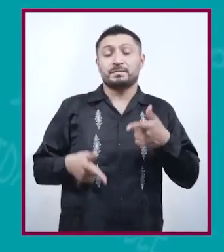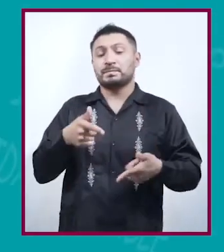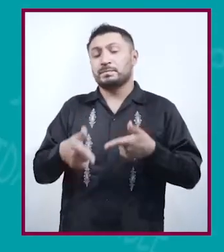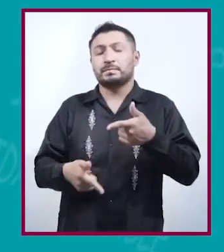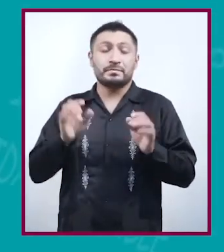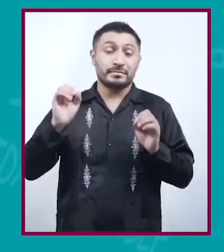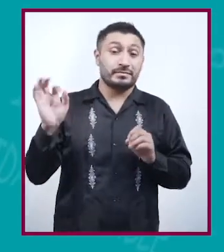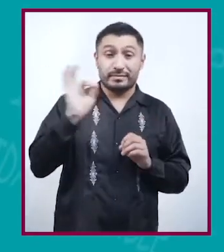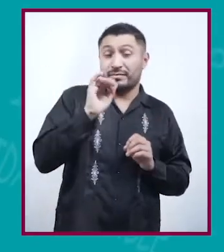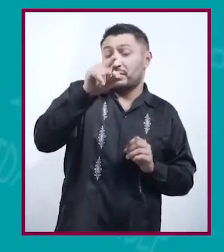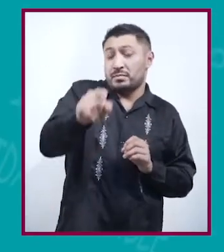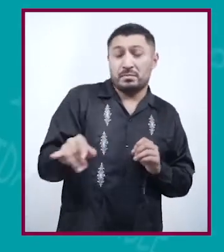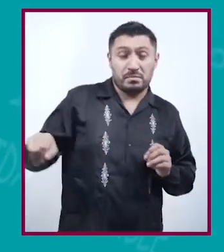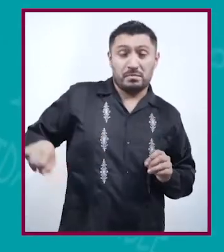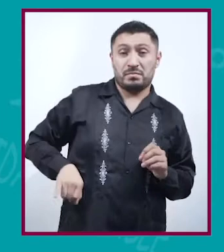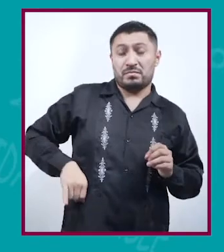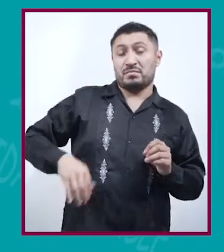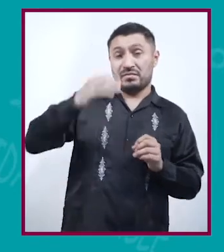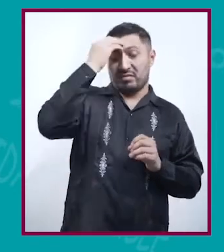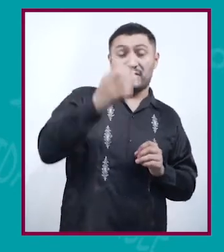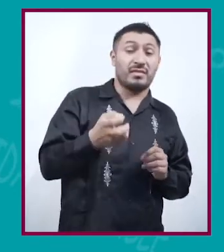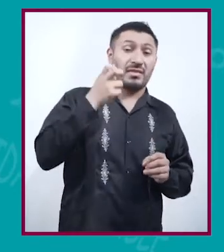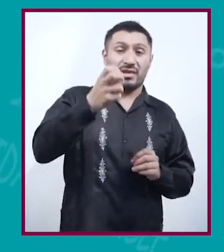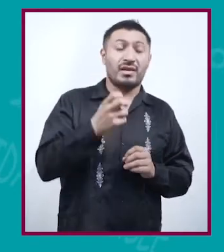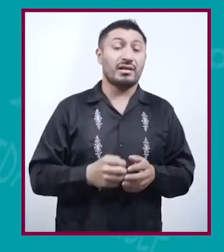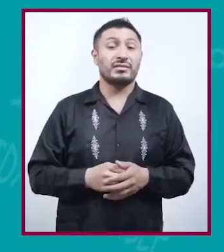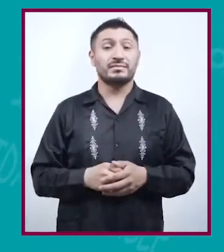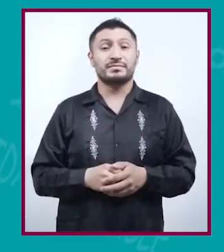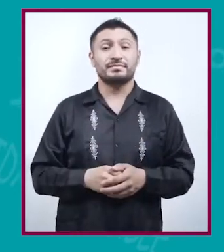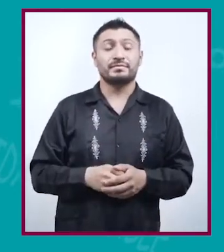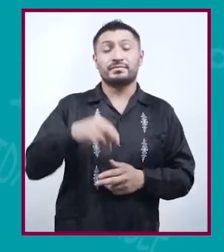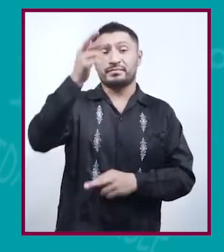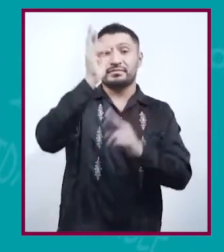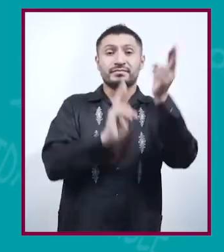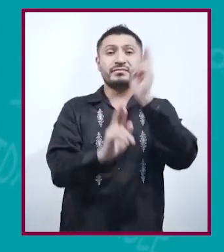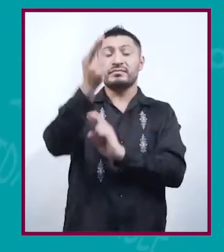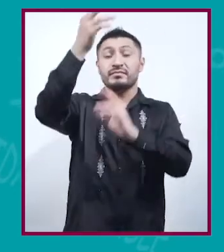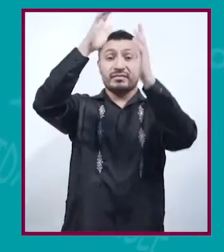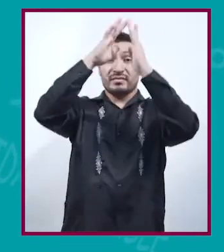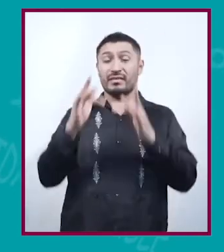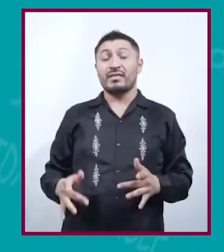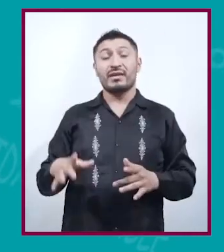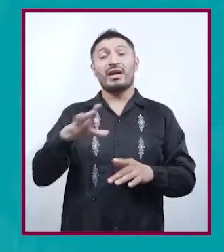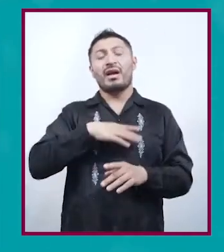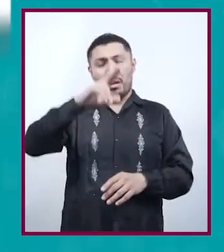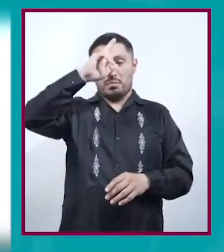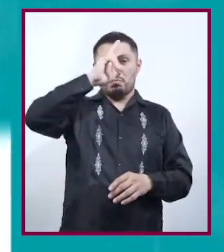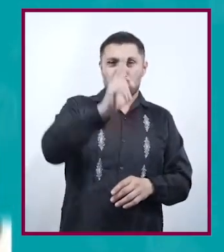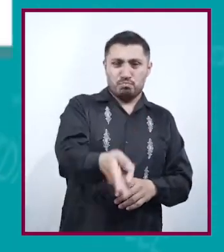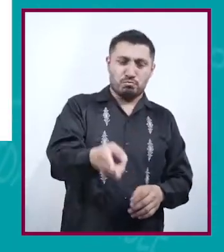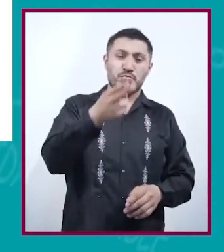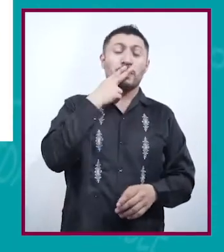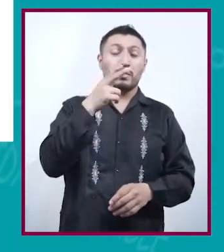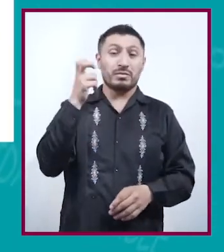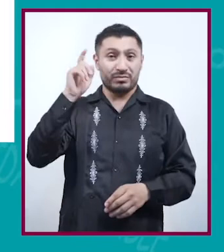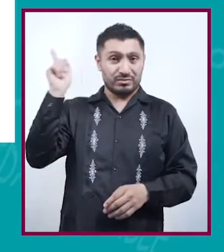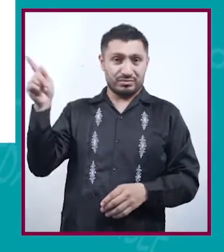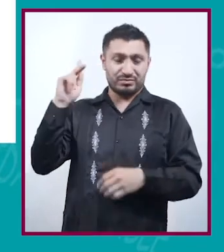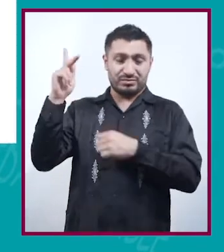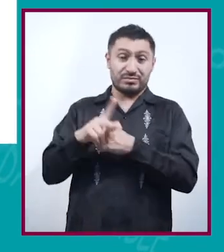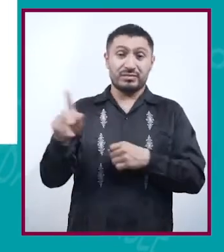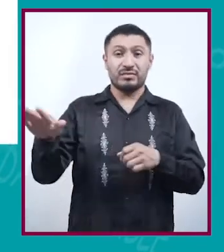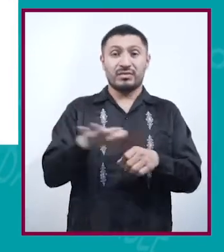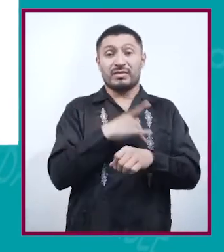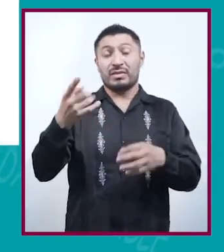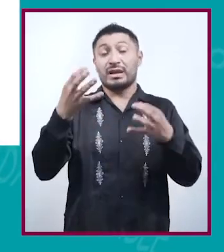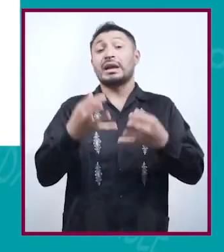vez estás usando tacones. Quizá te interese enterarte que a partir precisamente de la Revolución Francesa se prohibió su